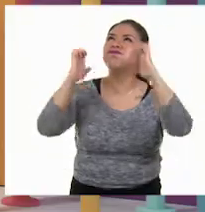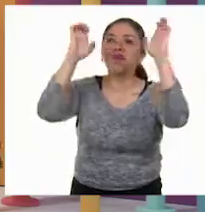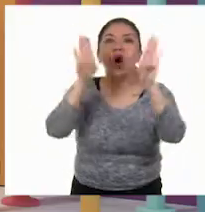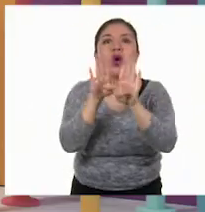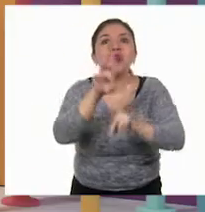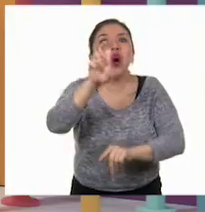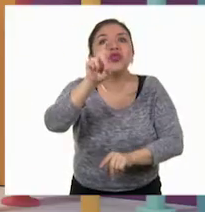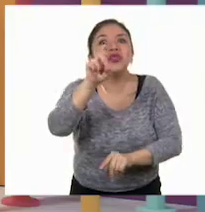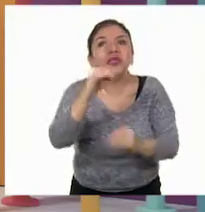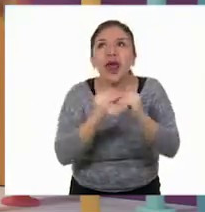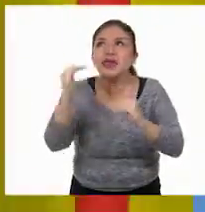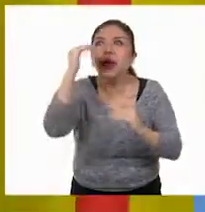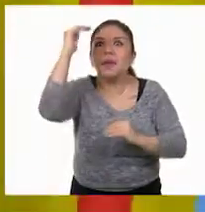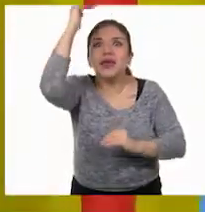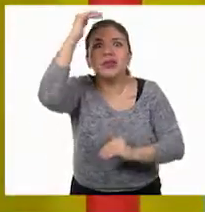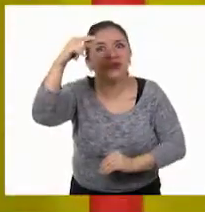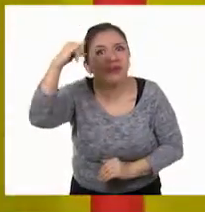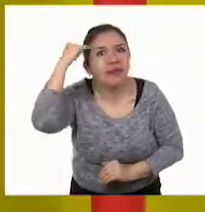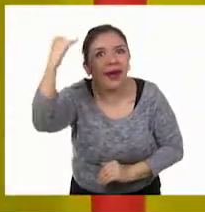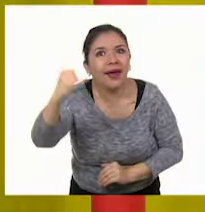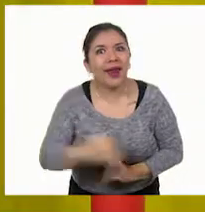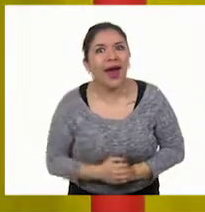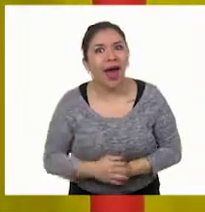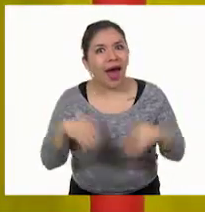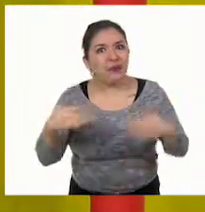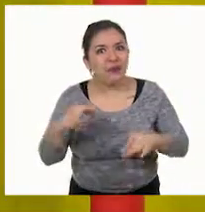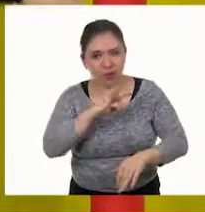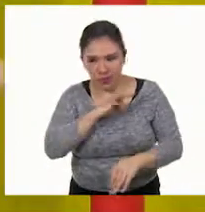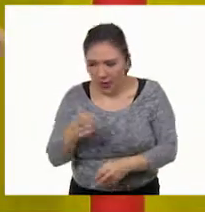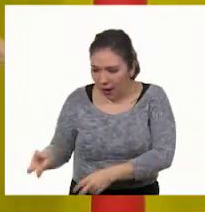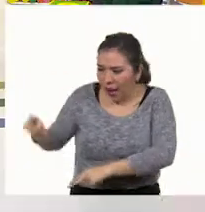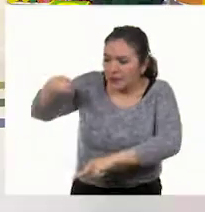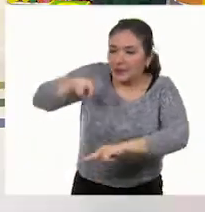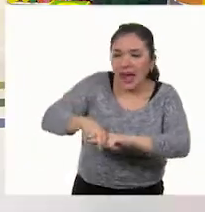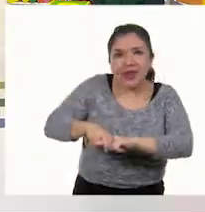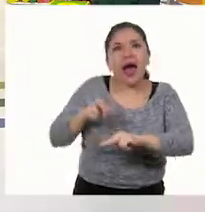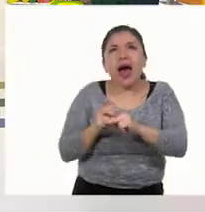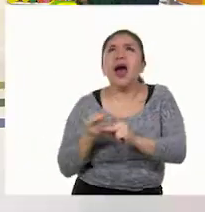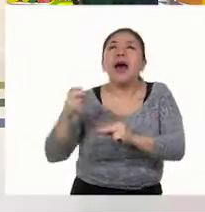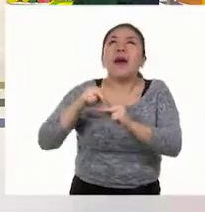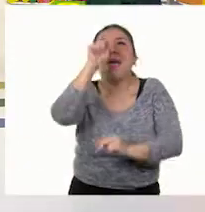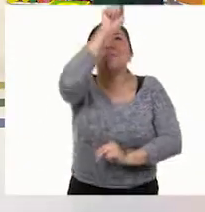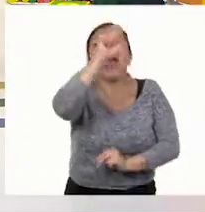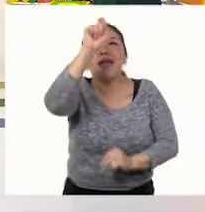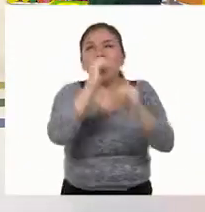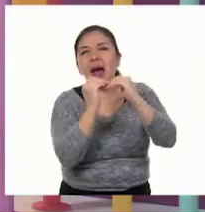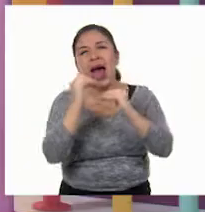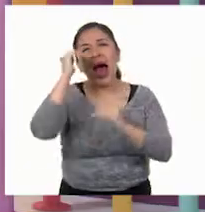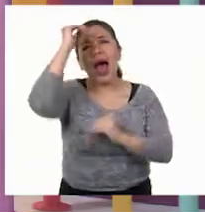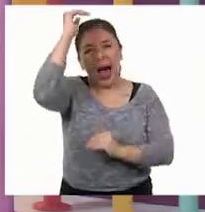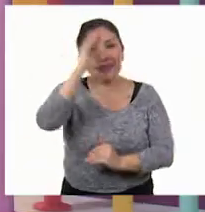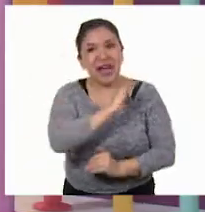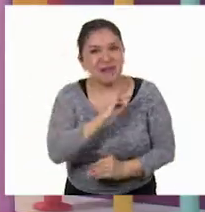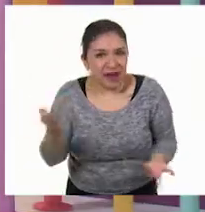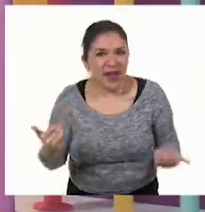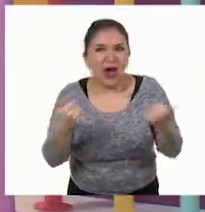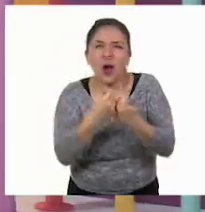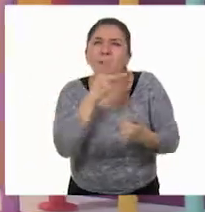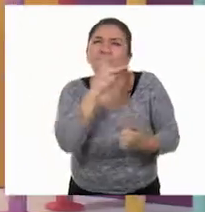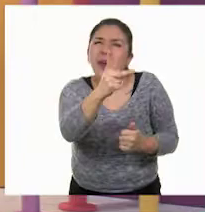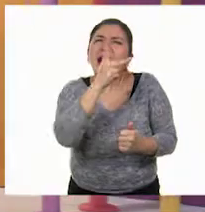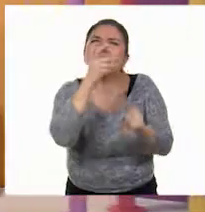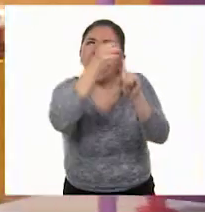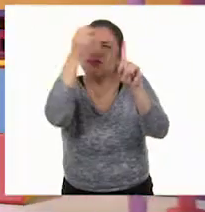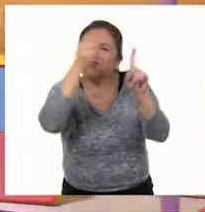30 pisos. ¡Ay, se imagina, maestra! No. ¡Pásate la silla y vamos en el primer piso de la escalera! Exacto. Pero lleno de palabras, ¿eh? Y ahí van a ir a